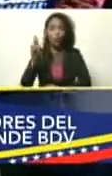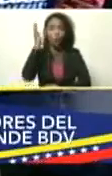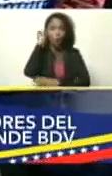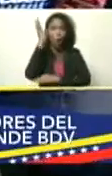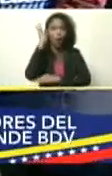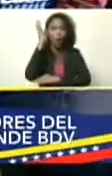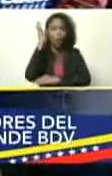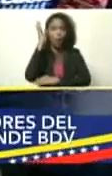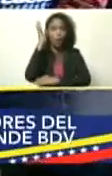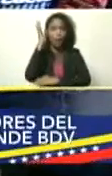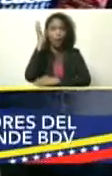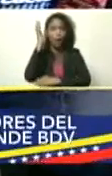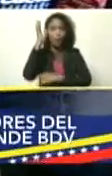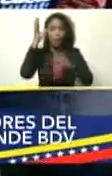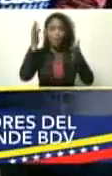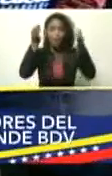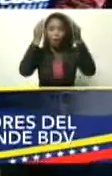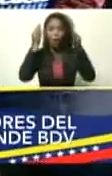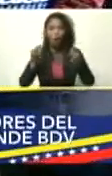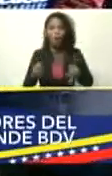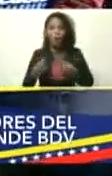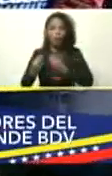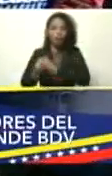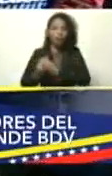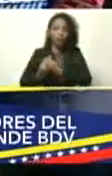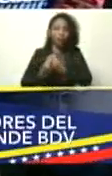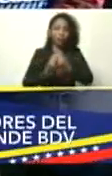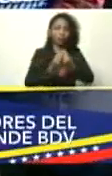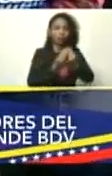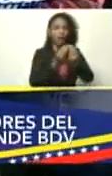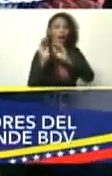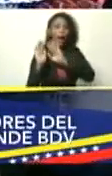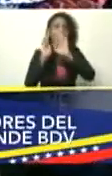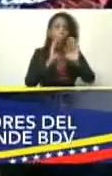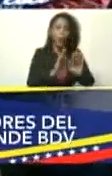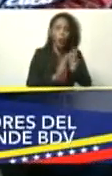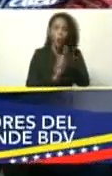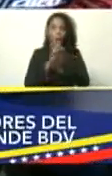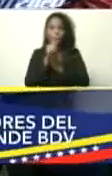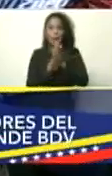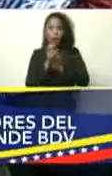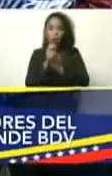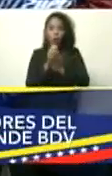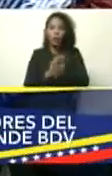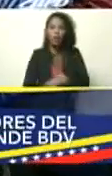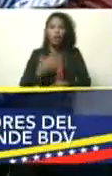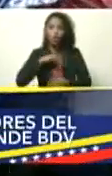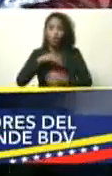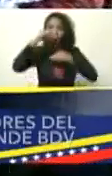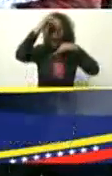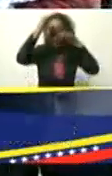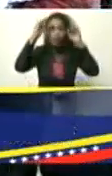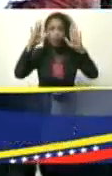jornadas de formalización y acompañamiento a los emprendedores. Hemos atendido a